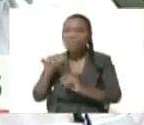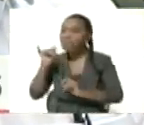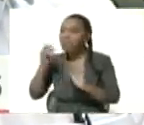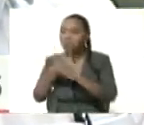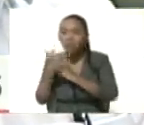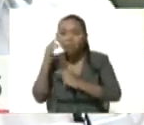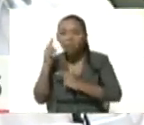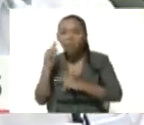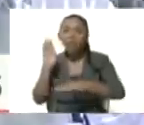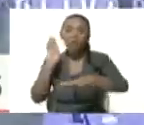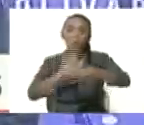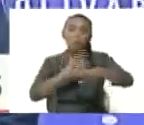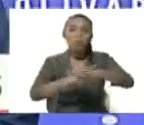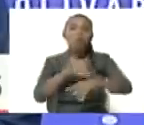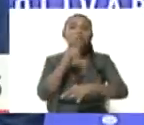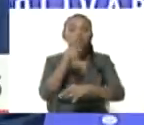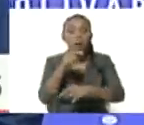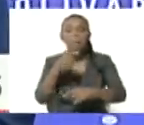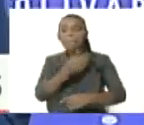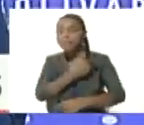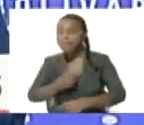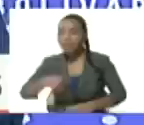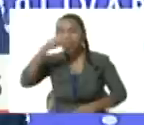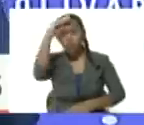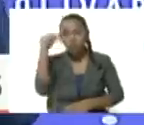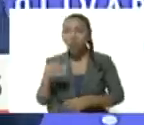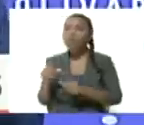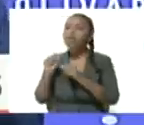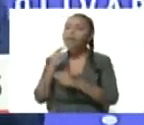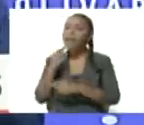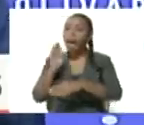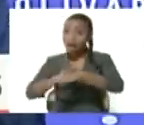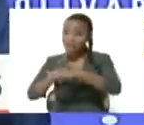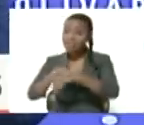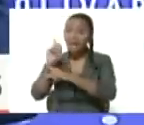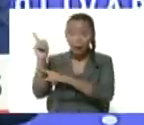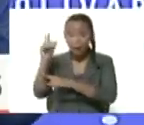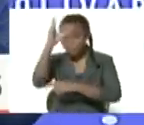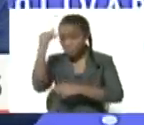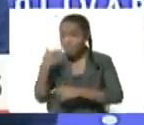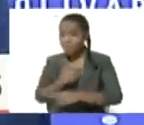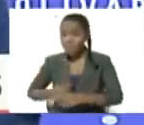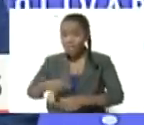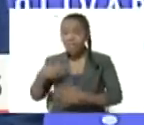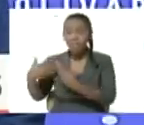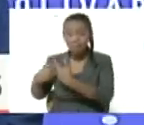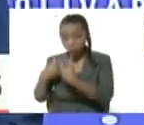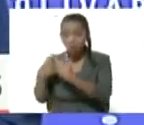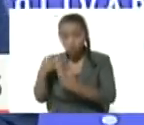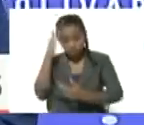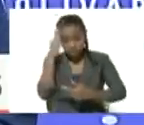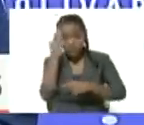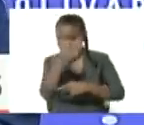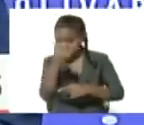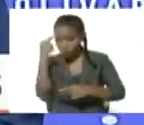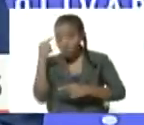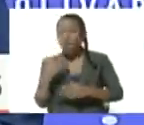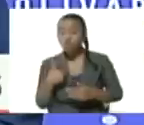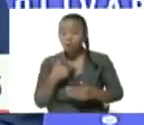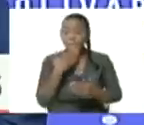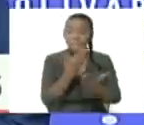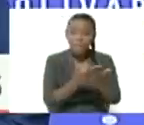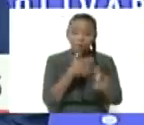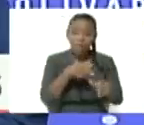que tú informes al presidente Trump de todo esto y lo mantengas bien informadito, Leo Abraham. No engañes a Trump, te lo pido desde aquí.